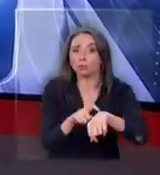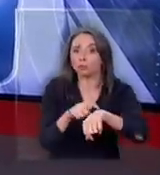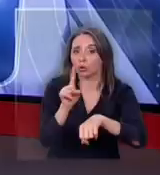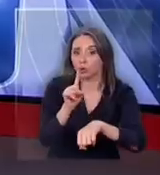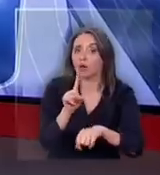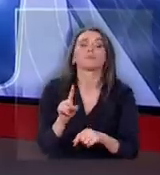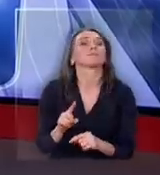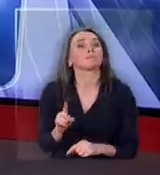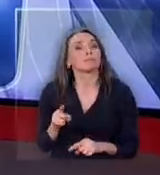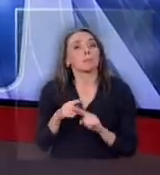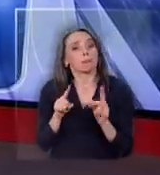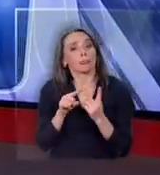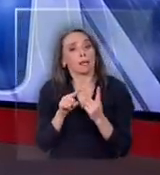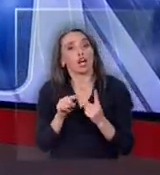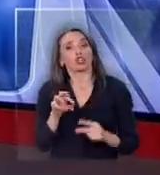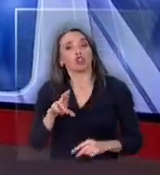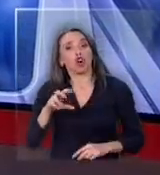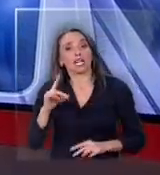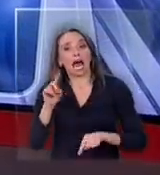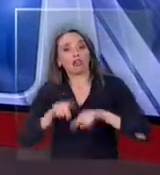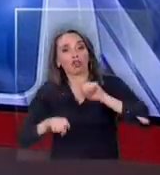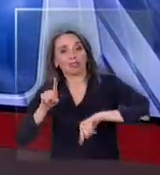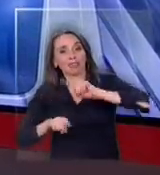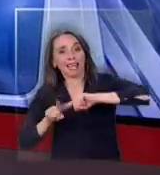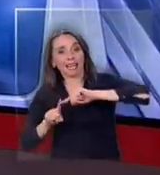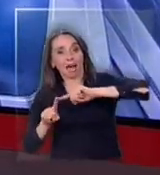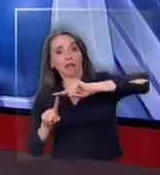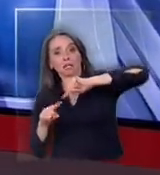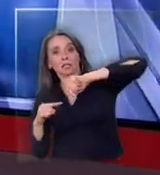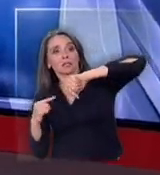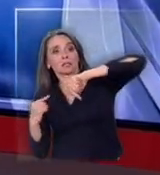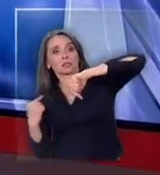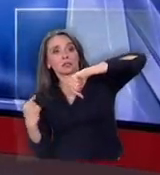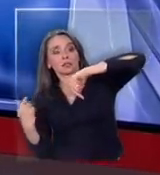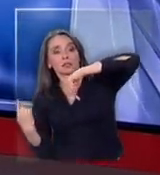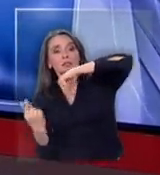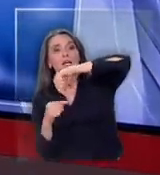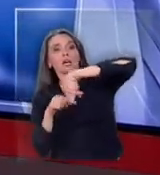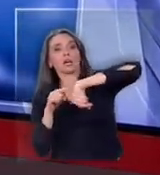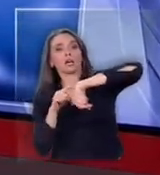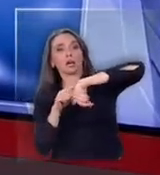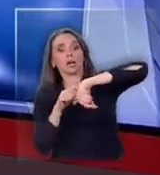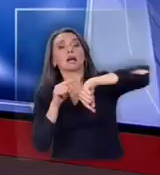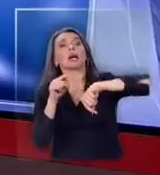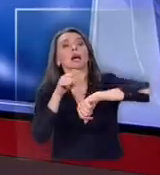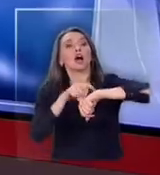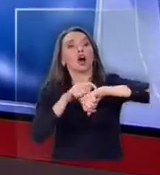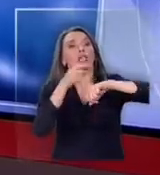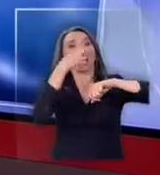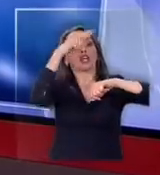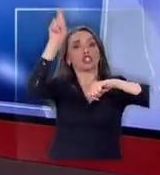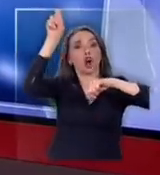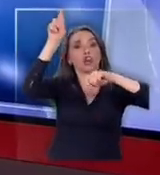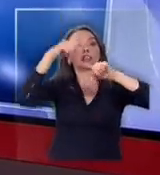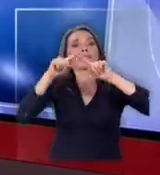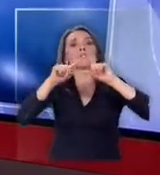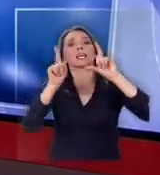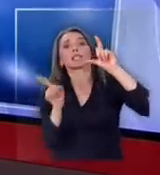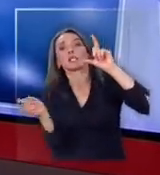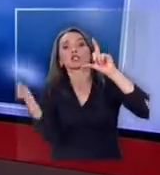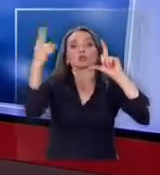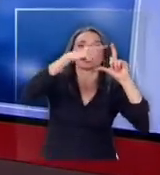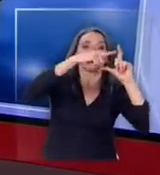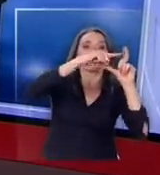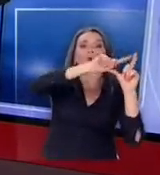tornados, acá tenemos, bueno, un tornado siempre rota entonces en rotación horaria, en el hemisferio sur, en el hemisferio norte, es al revés, exactamente.